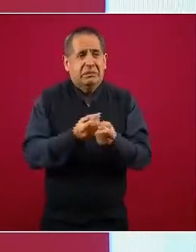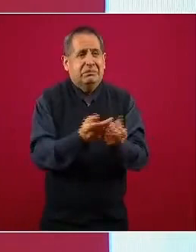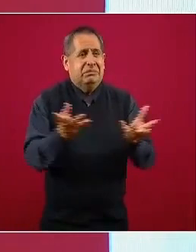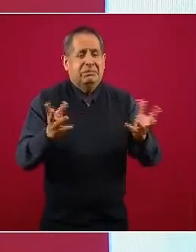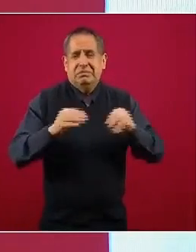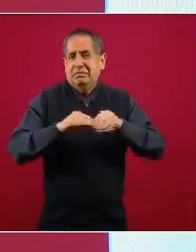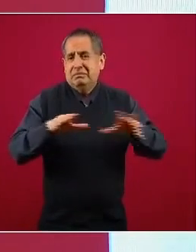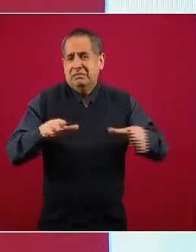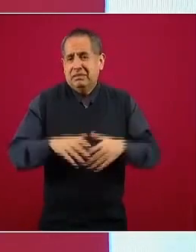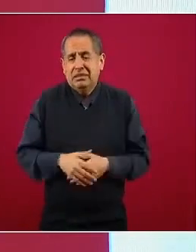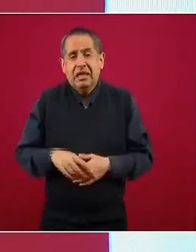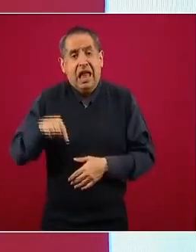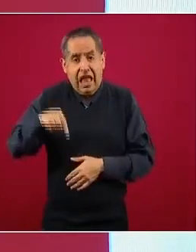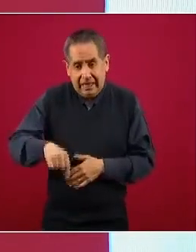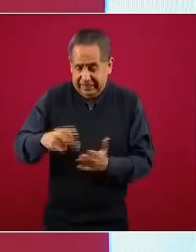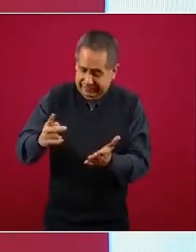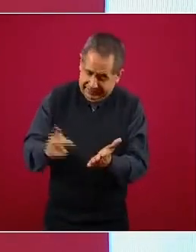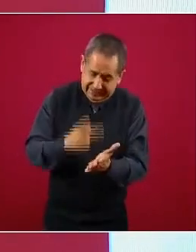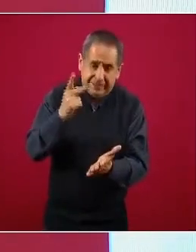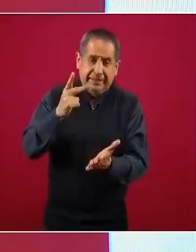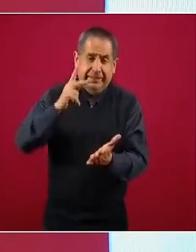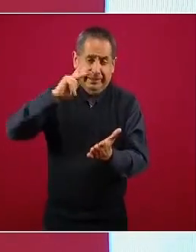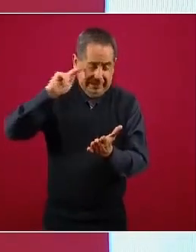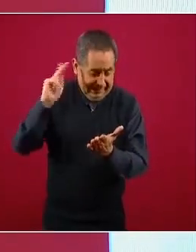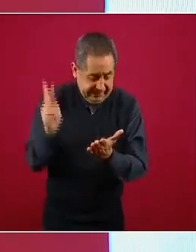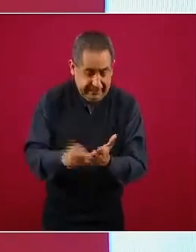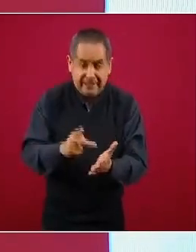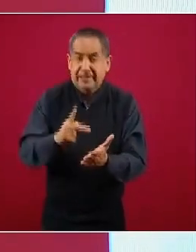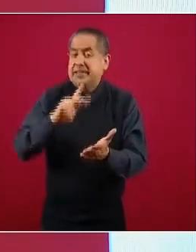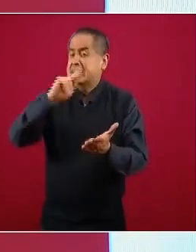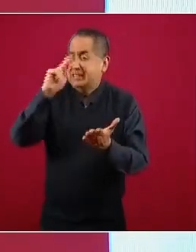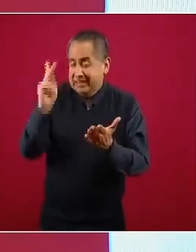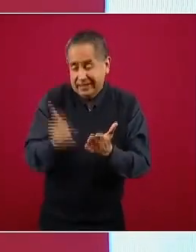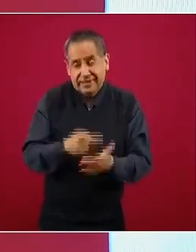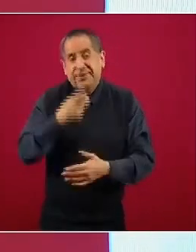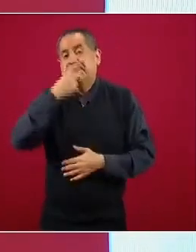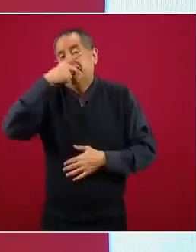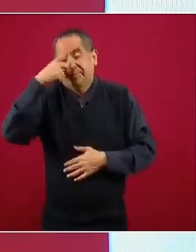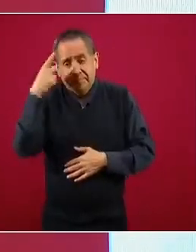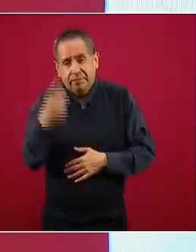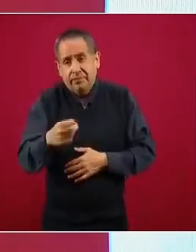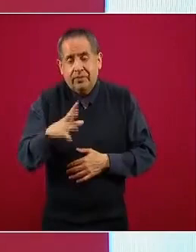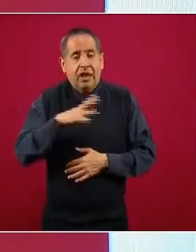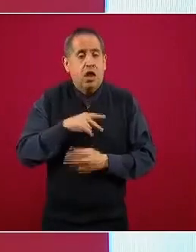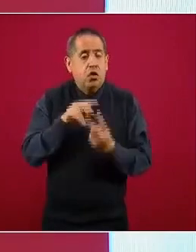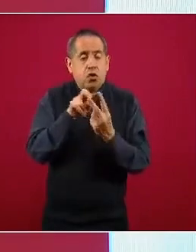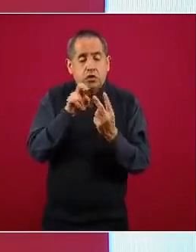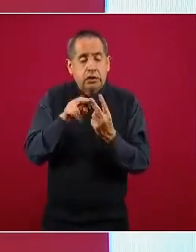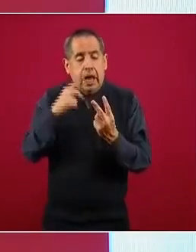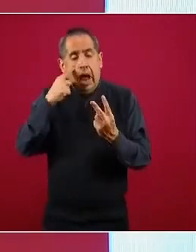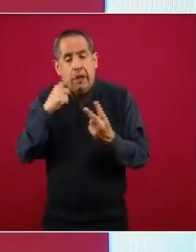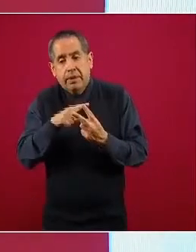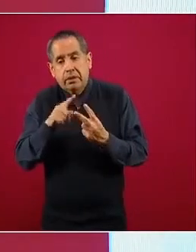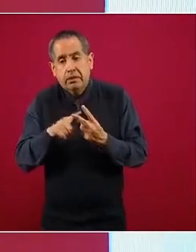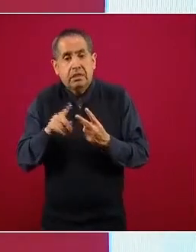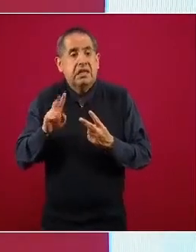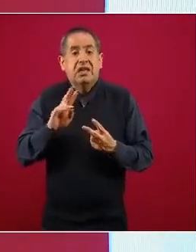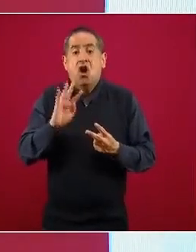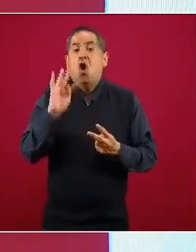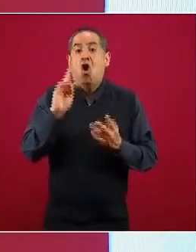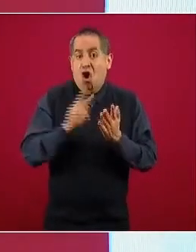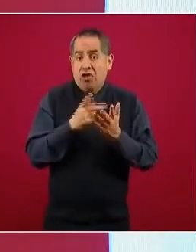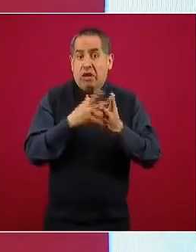aquí hemos dicho una y otra vez que hay 2 variables que determinan el riesgo del